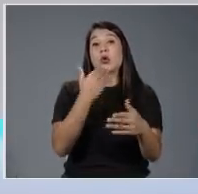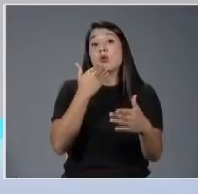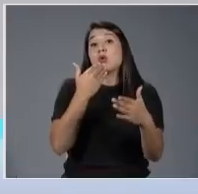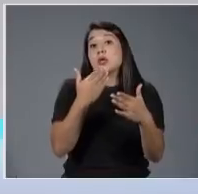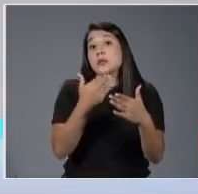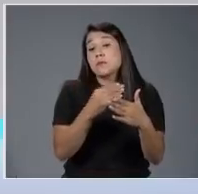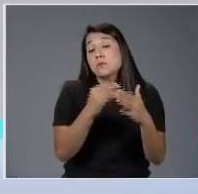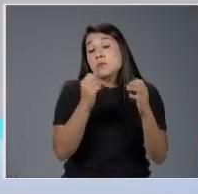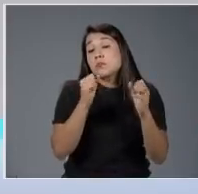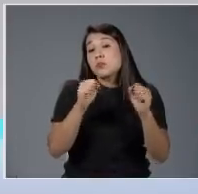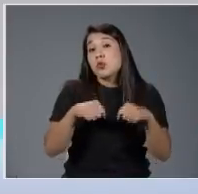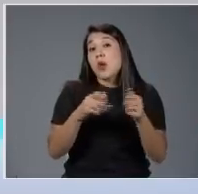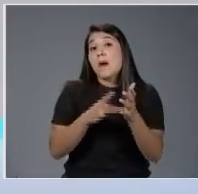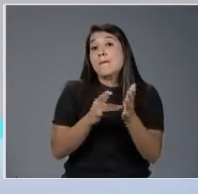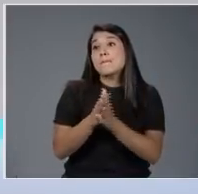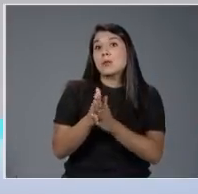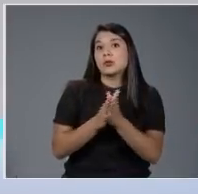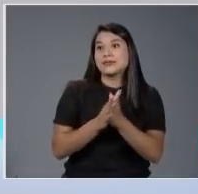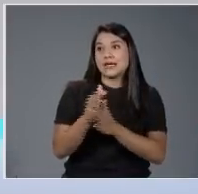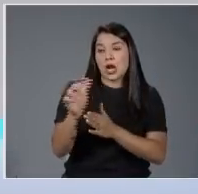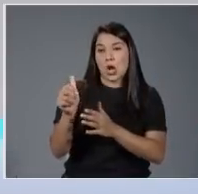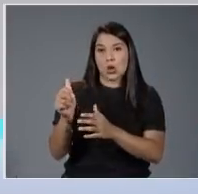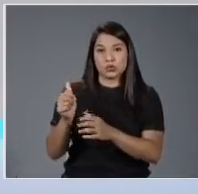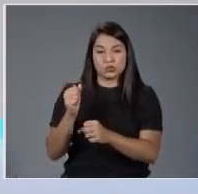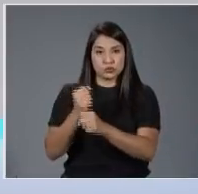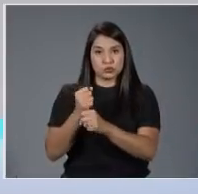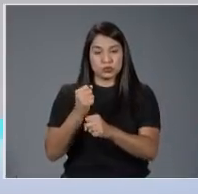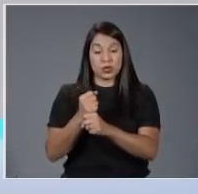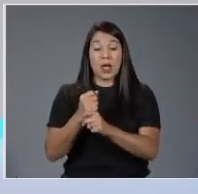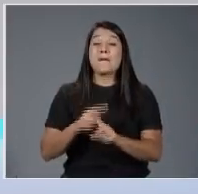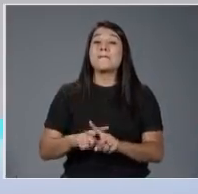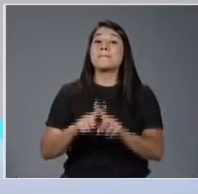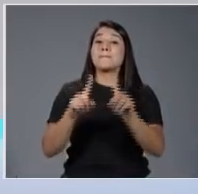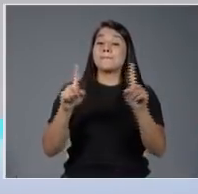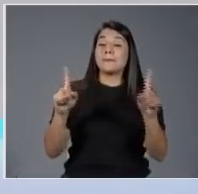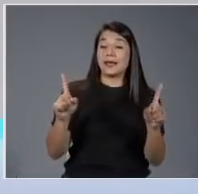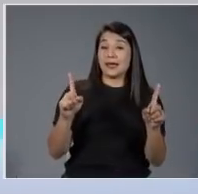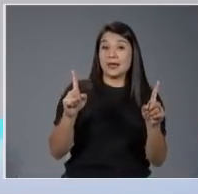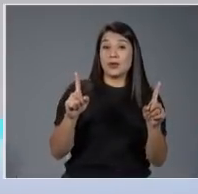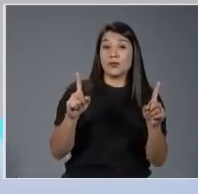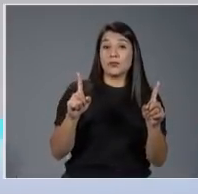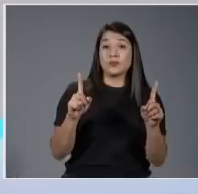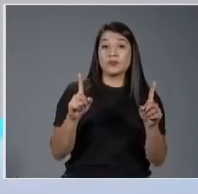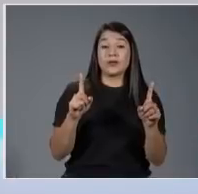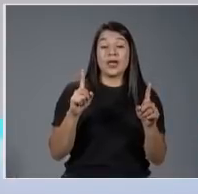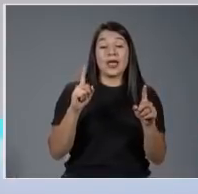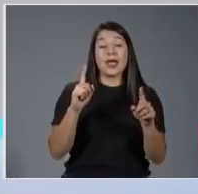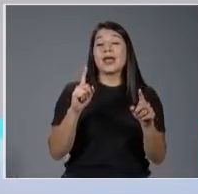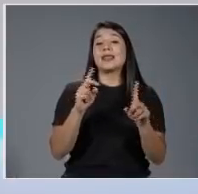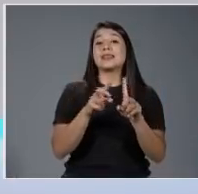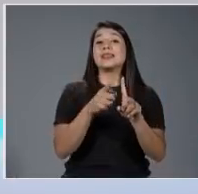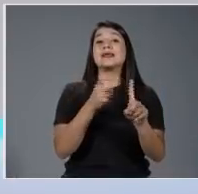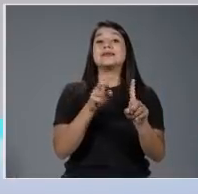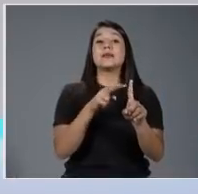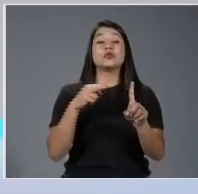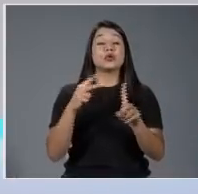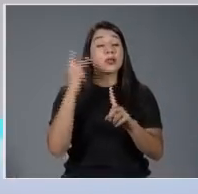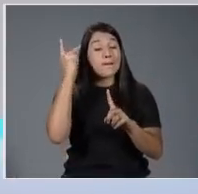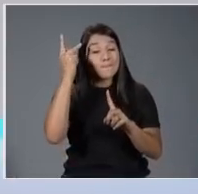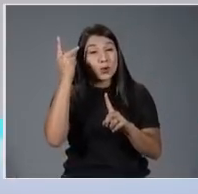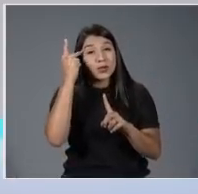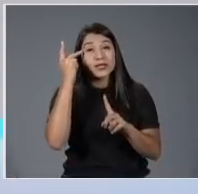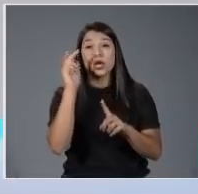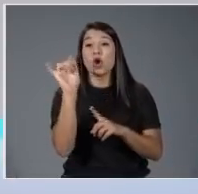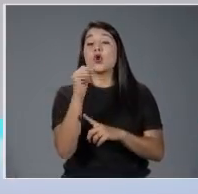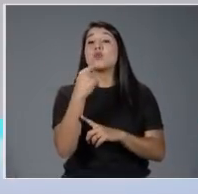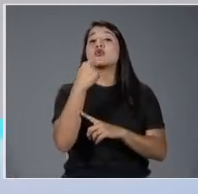algunos otros espacios. Pero, digamos, la operación política, con la claridad que lo está mencionando don Carlos, y sobre todo